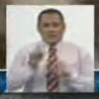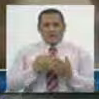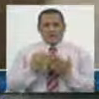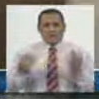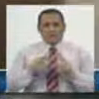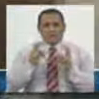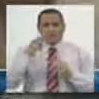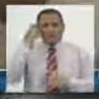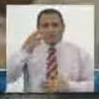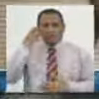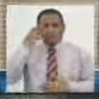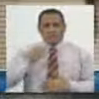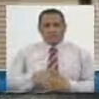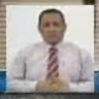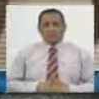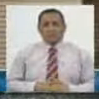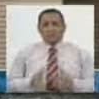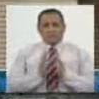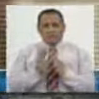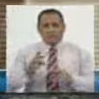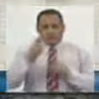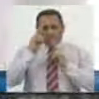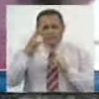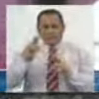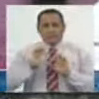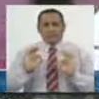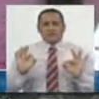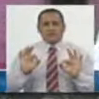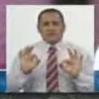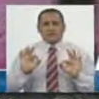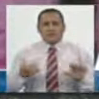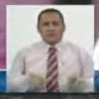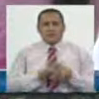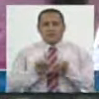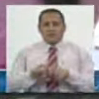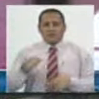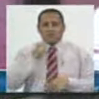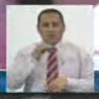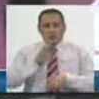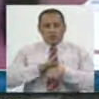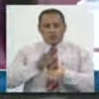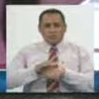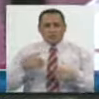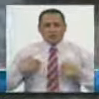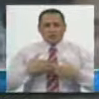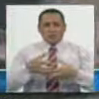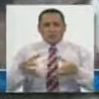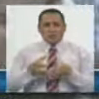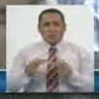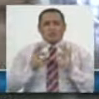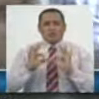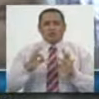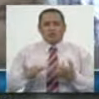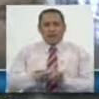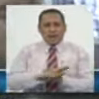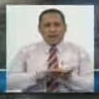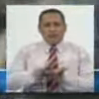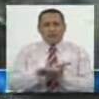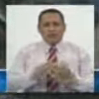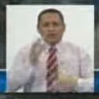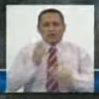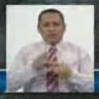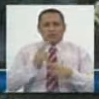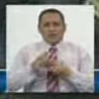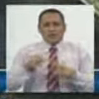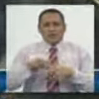el Por favor, pues más respeto, un doctor. Catiusca es acusada de formar parte de la presunta red de lavado de activos denominada